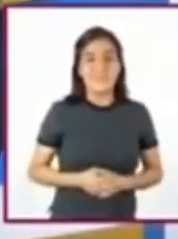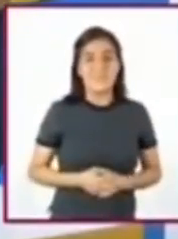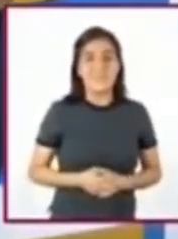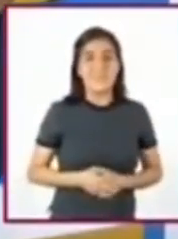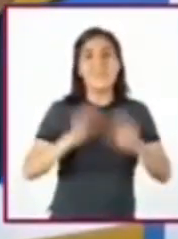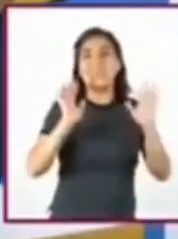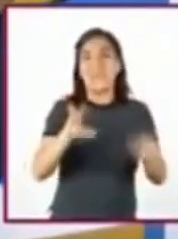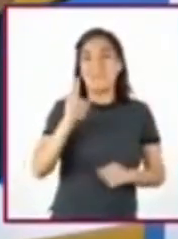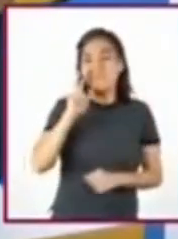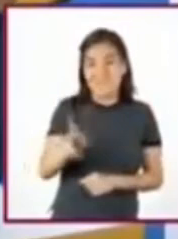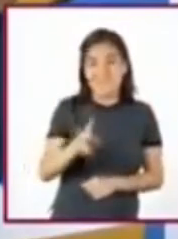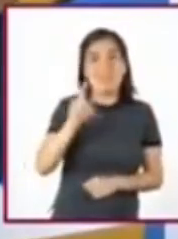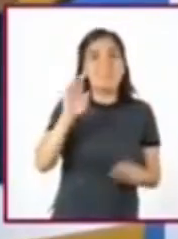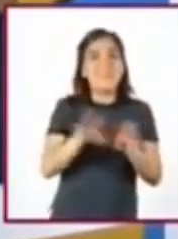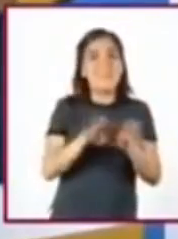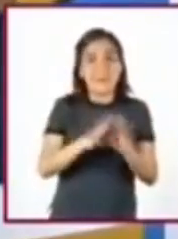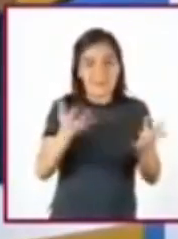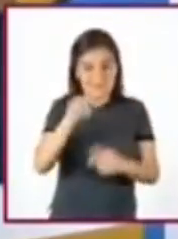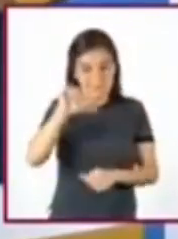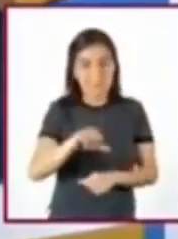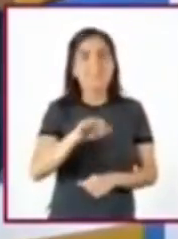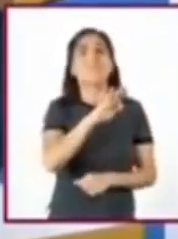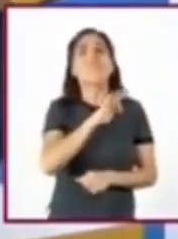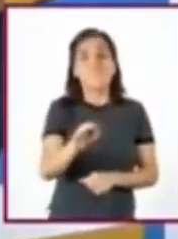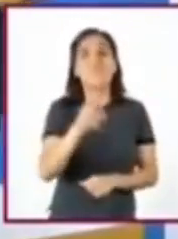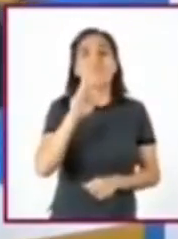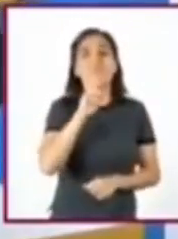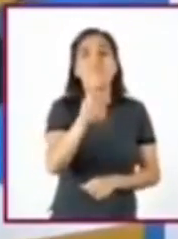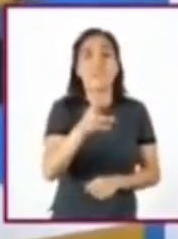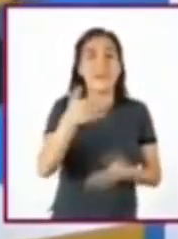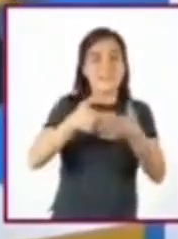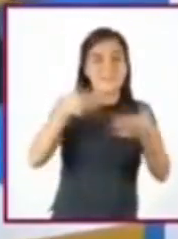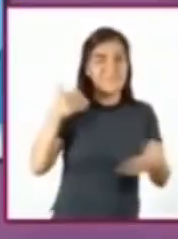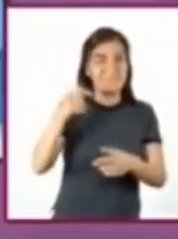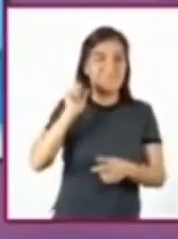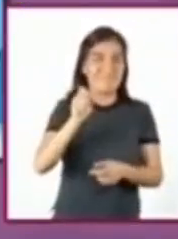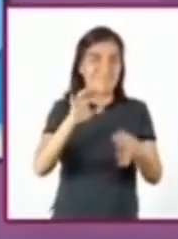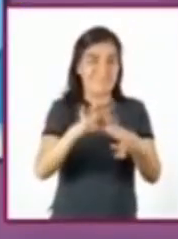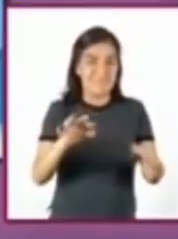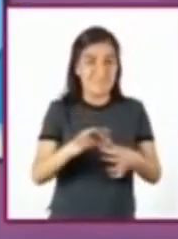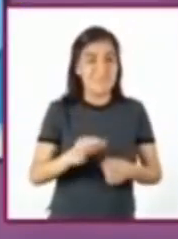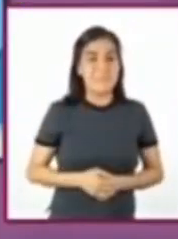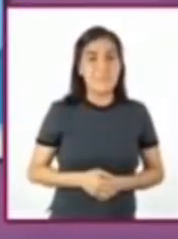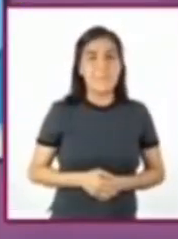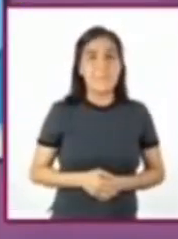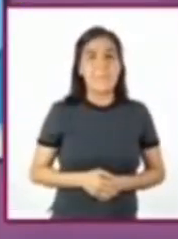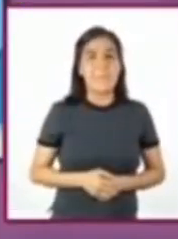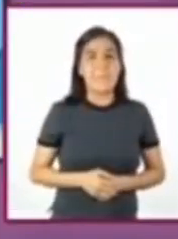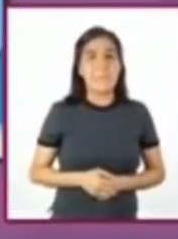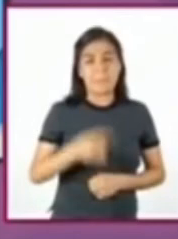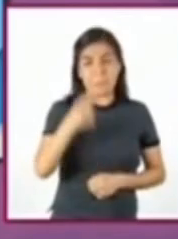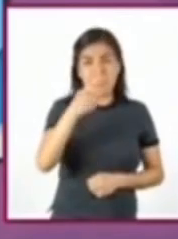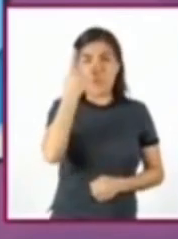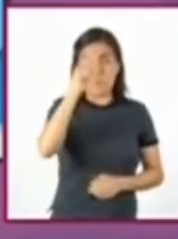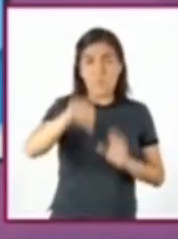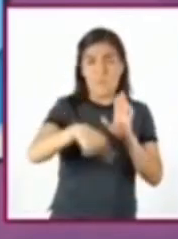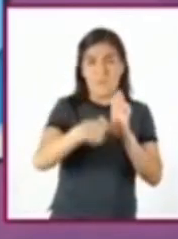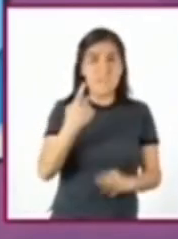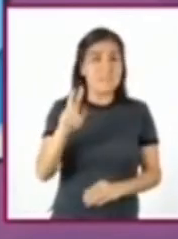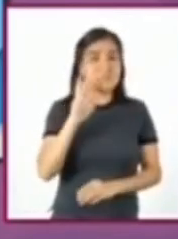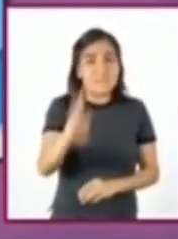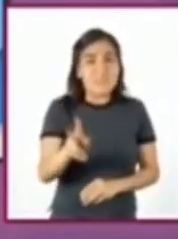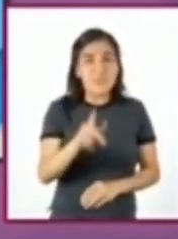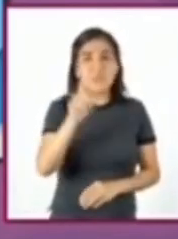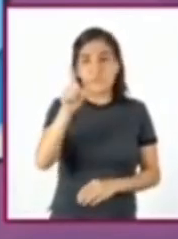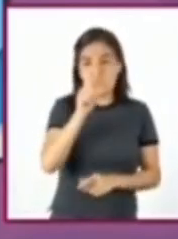Creo que con lo que revisamos hoy podemos responder las preguntas que hicimos al inicio. Estas fueron: ¿alguna vez has visto